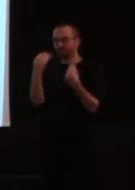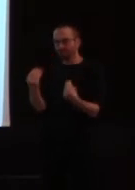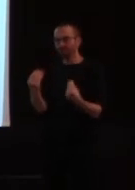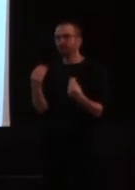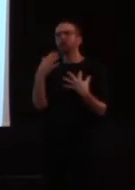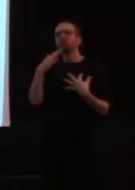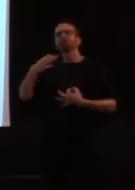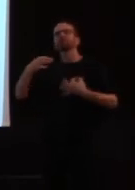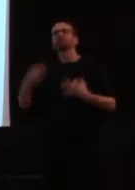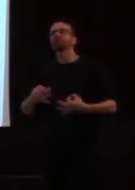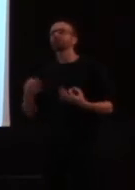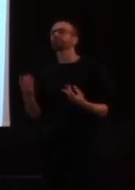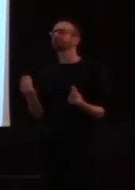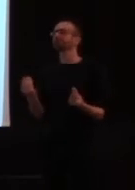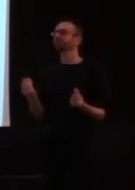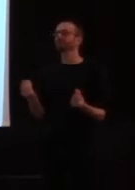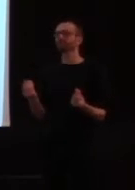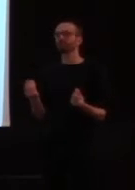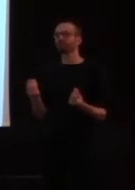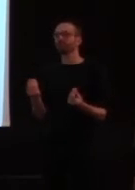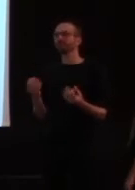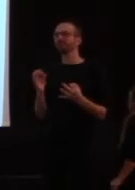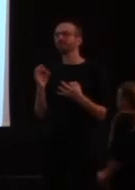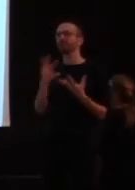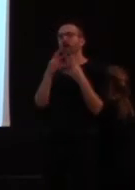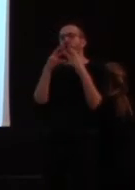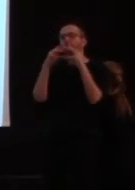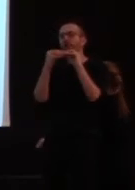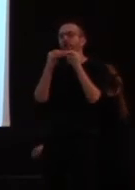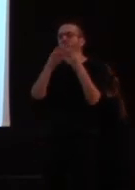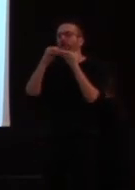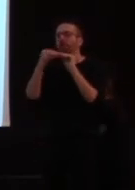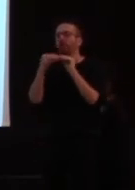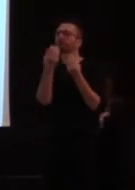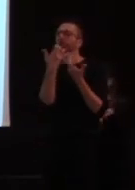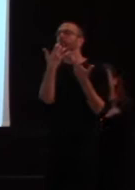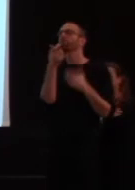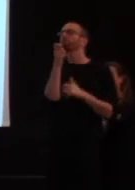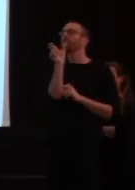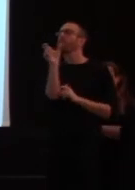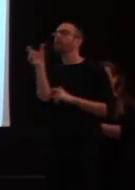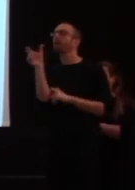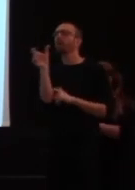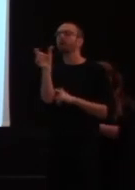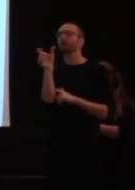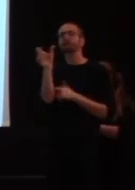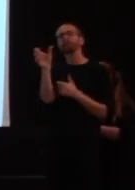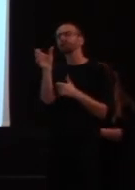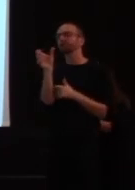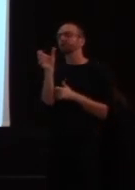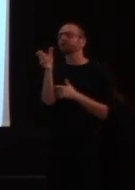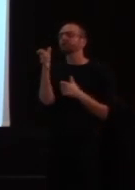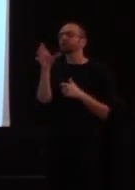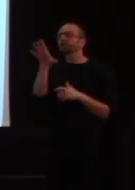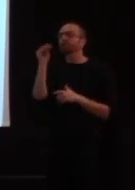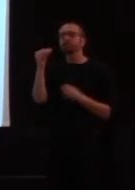no acaban de modalizar, de encontrar el punto de ajuste, el matiz de muchas de las expresiones. Otro punto.